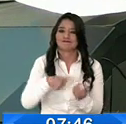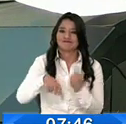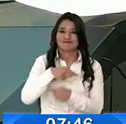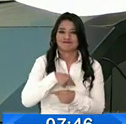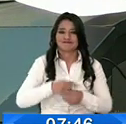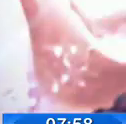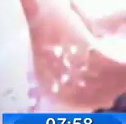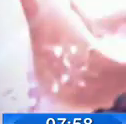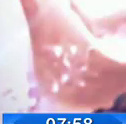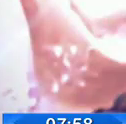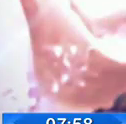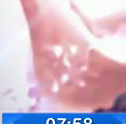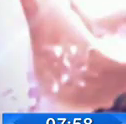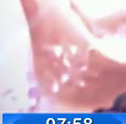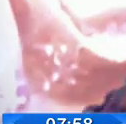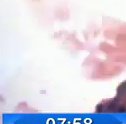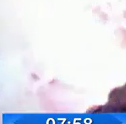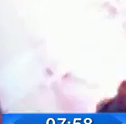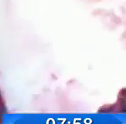viernes